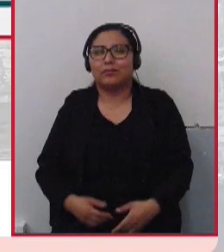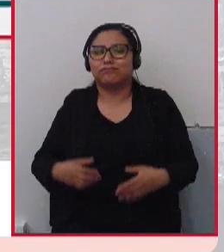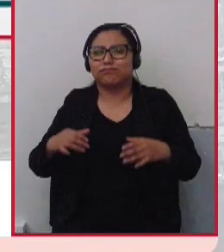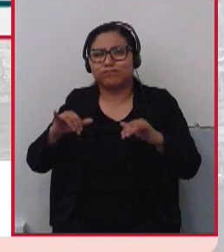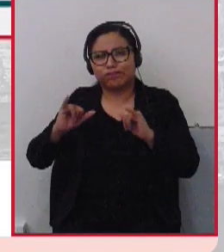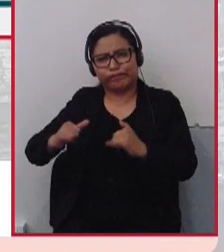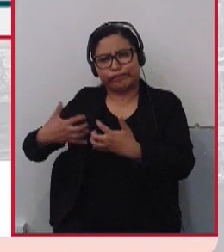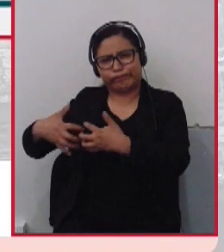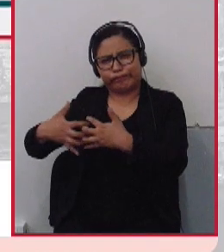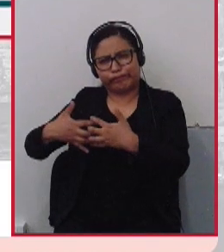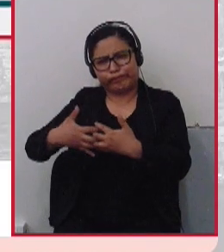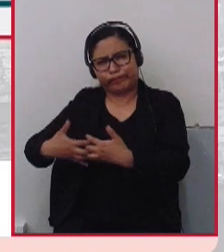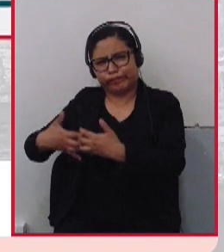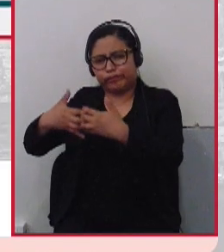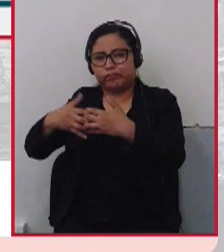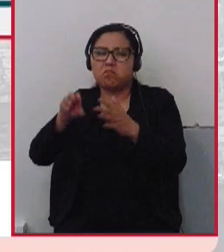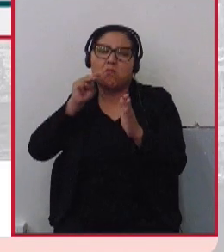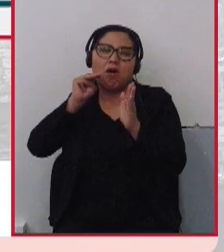planta demo.